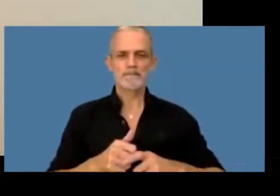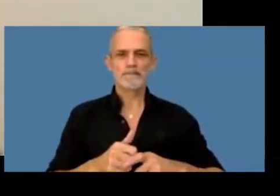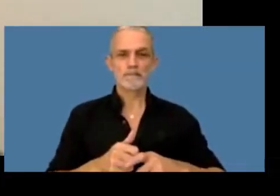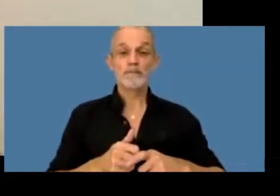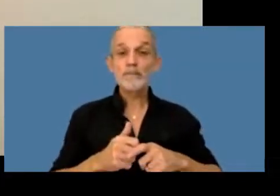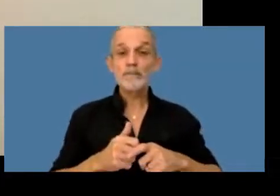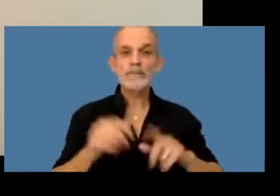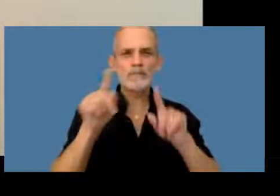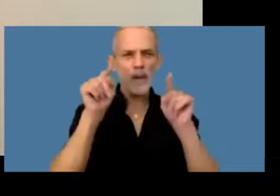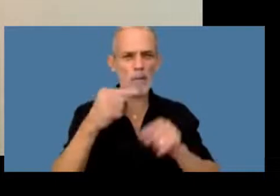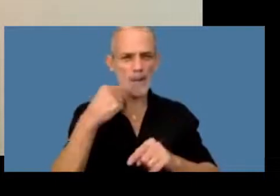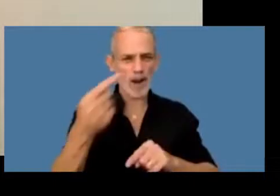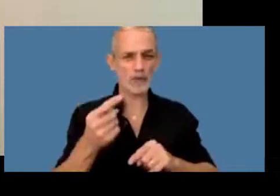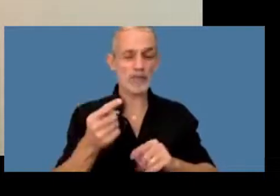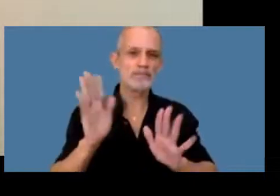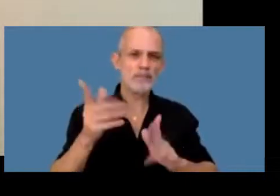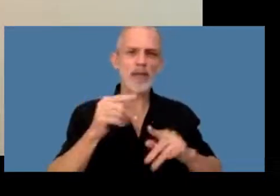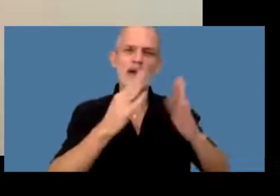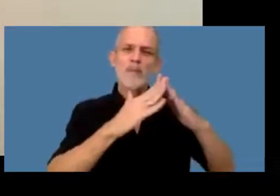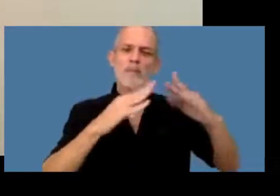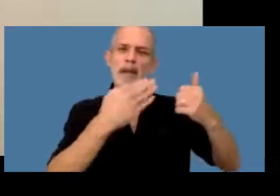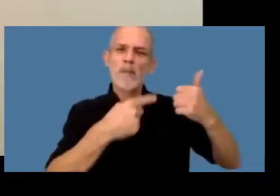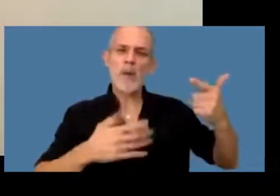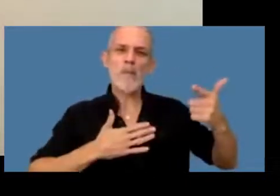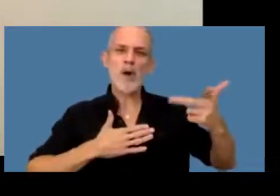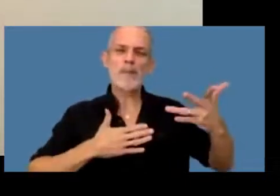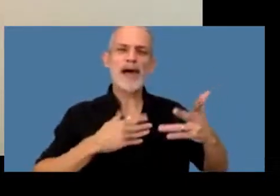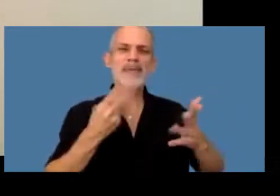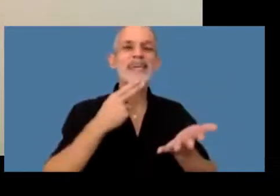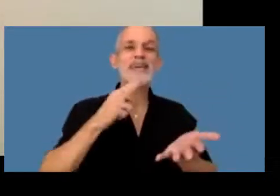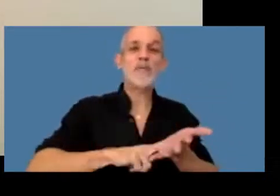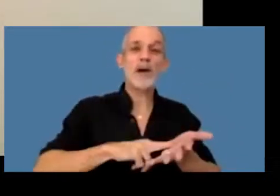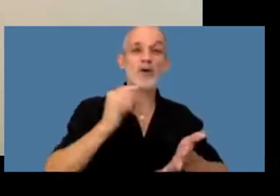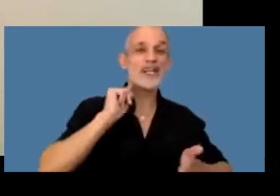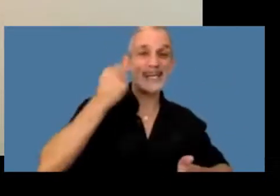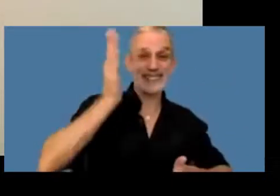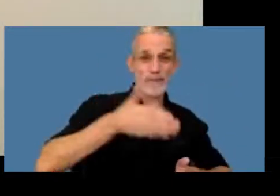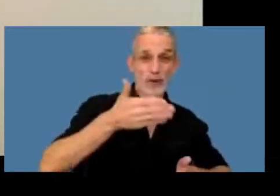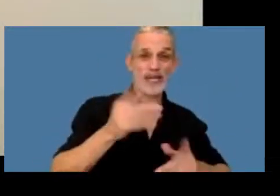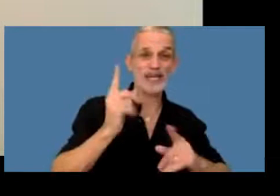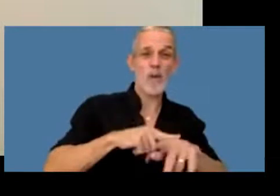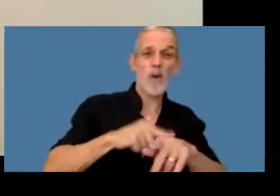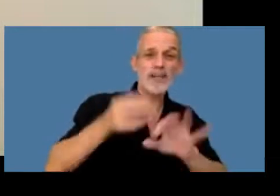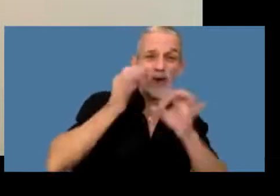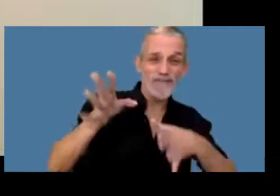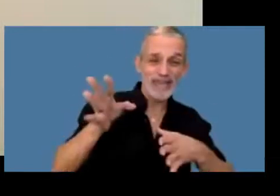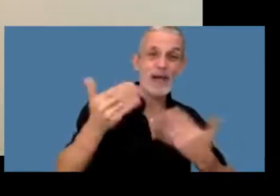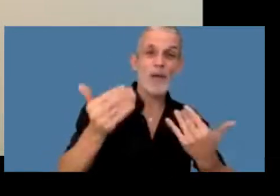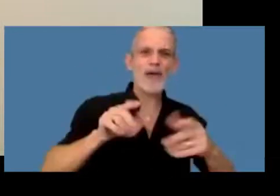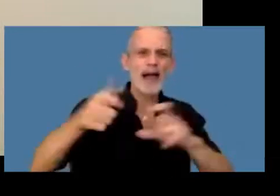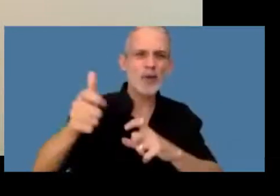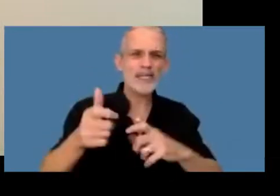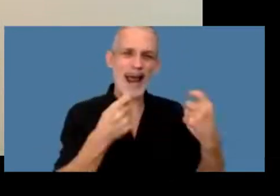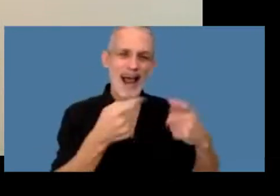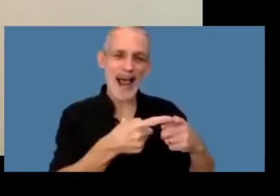Otra, a ver, si bien los inmuebles quedan grabados a la tasa del 15% al momento de su venta, ¿se puede actualizar su costo a partir de los ingresos